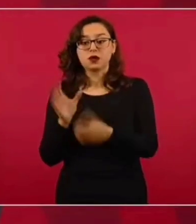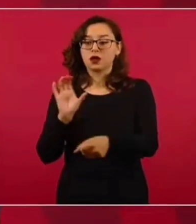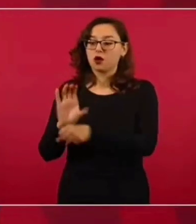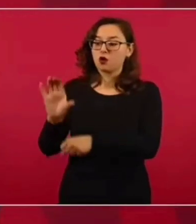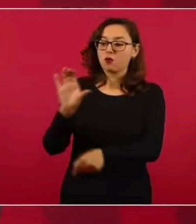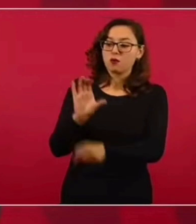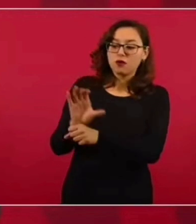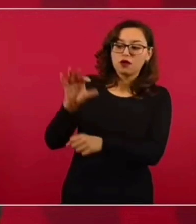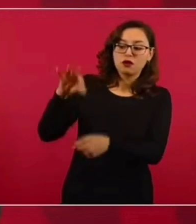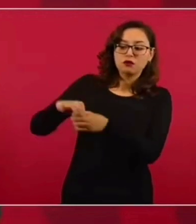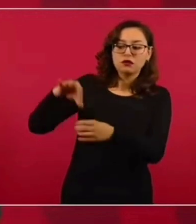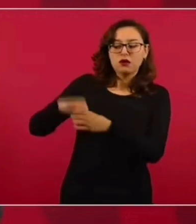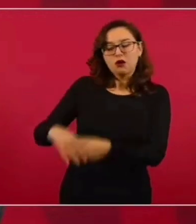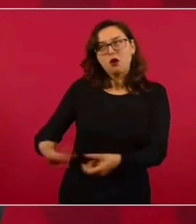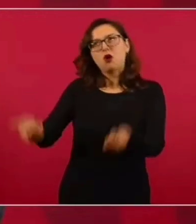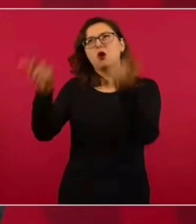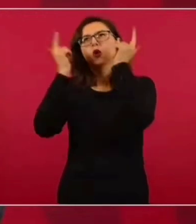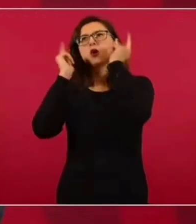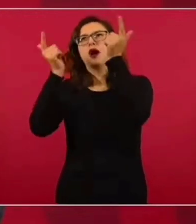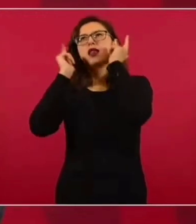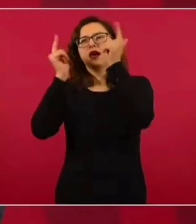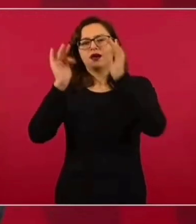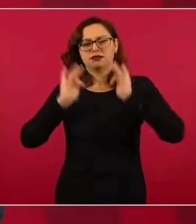transcurran sin violencia.